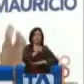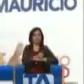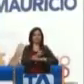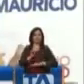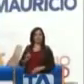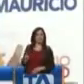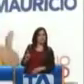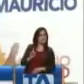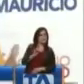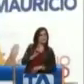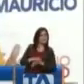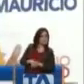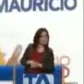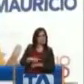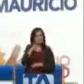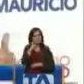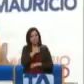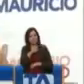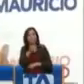y